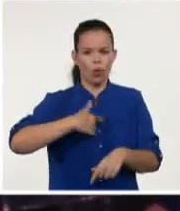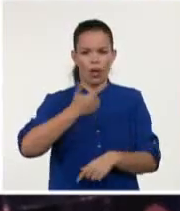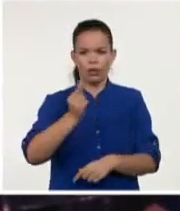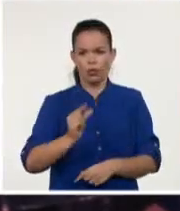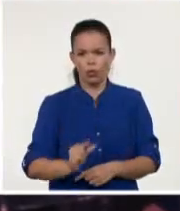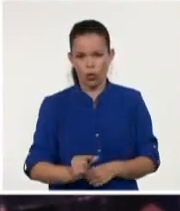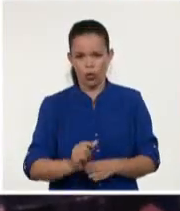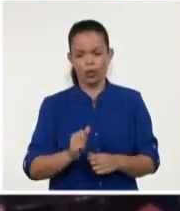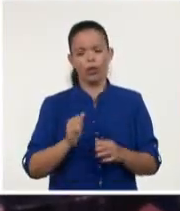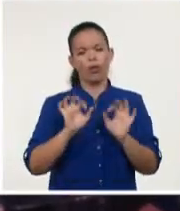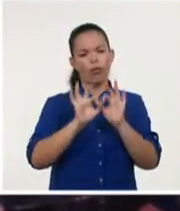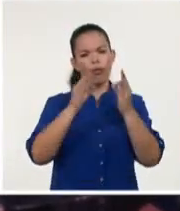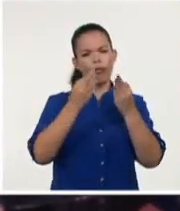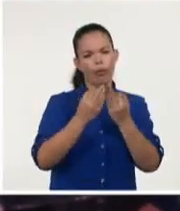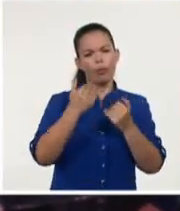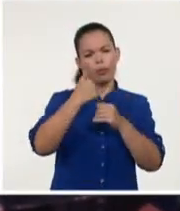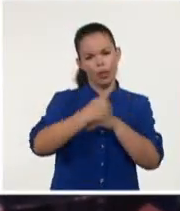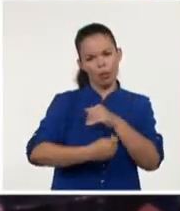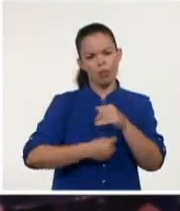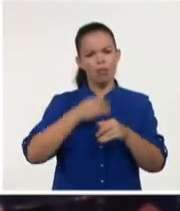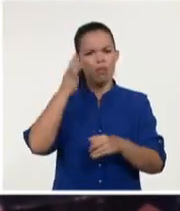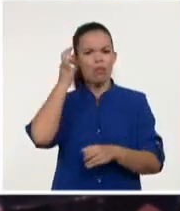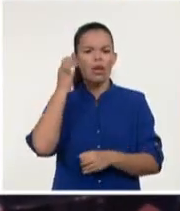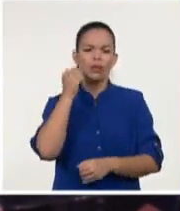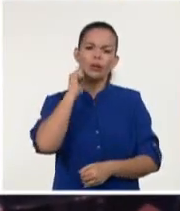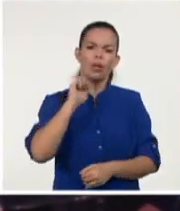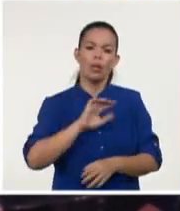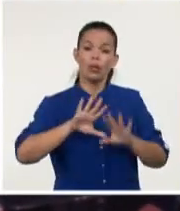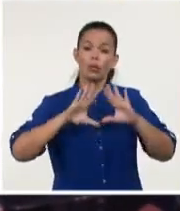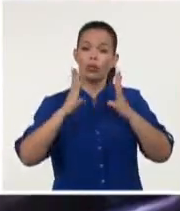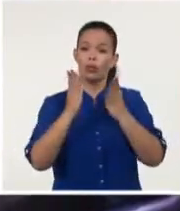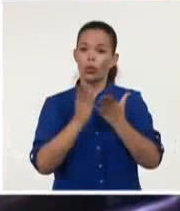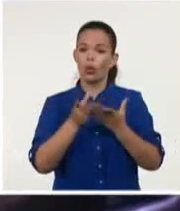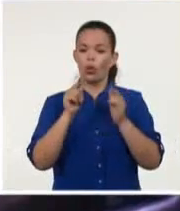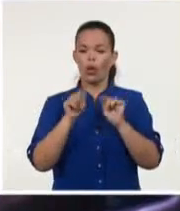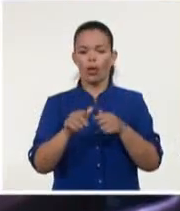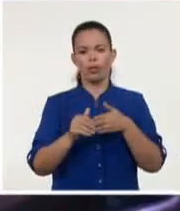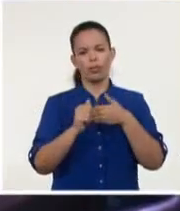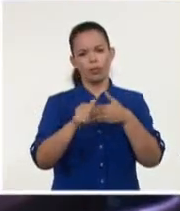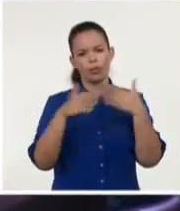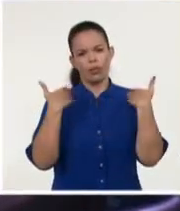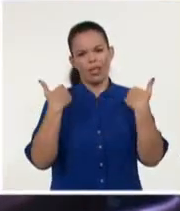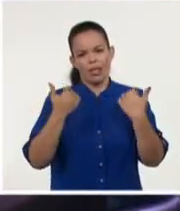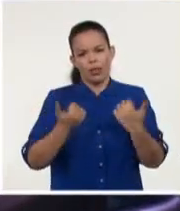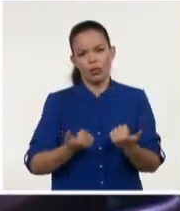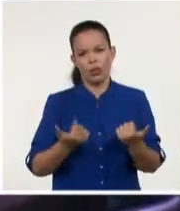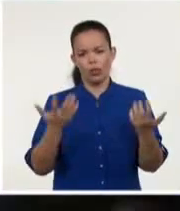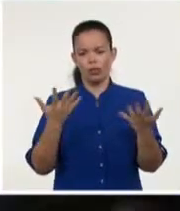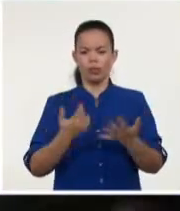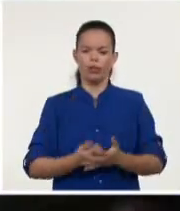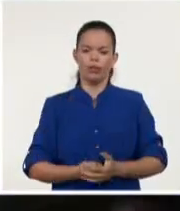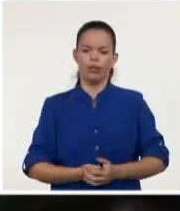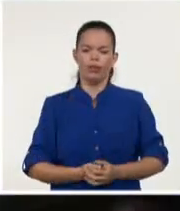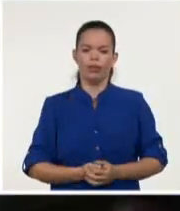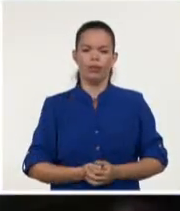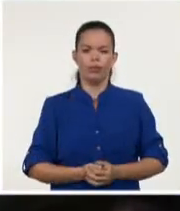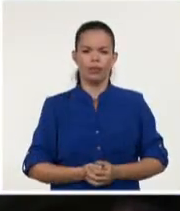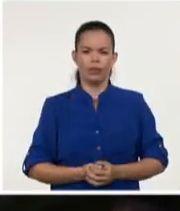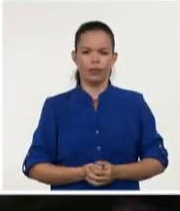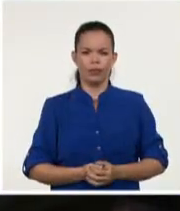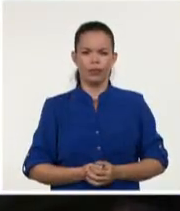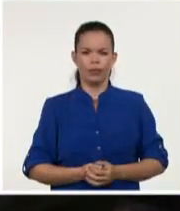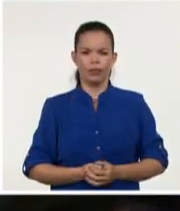e Israel Llevat, todos bajo la tutela de Tony Díaz, padre del teatro aquí. El